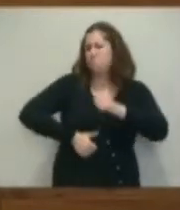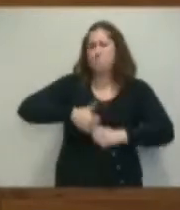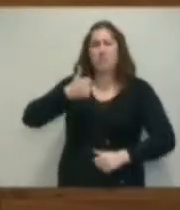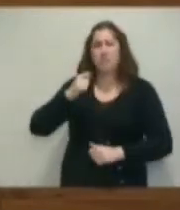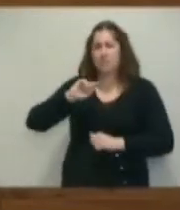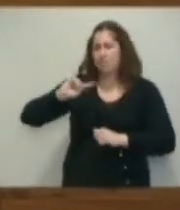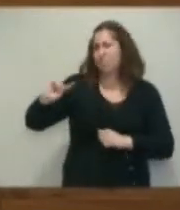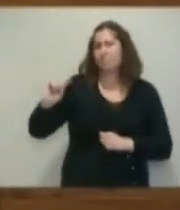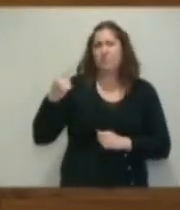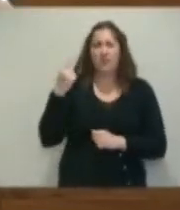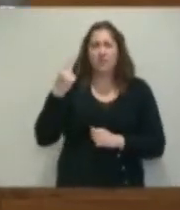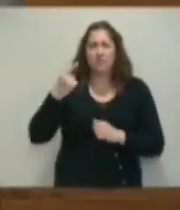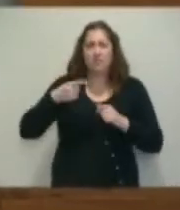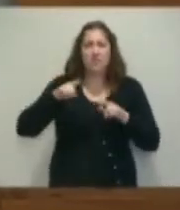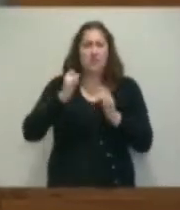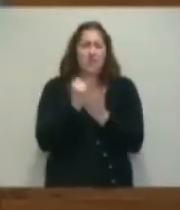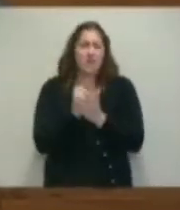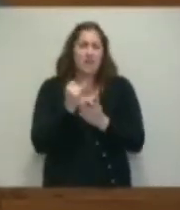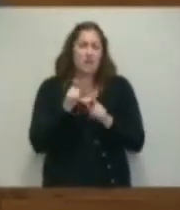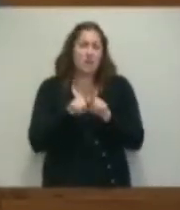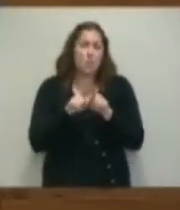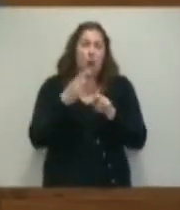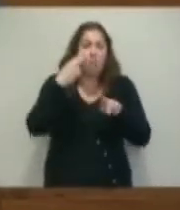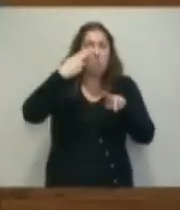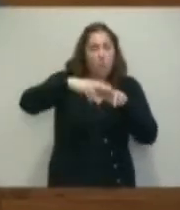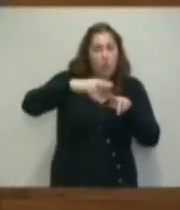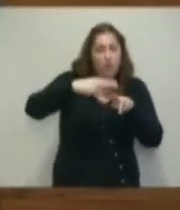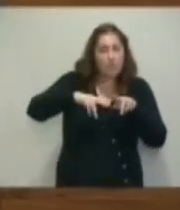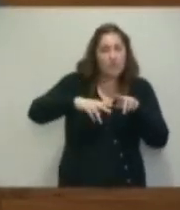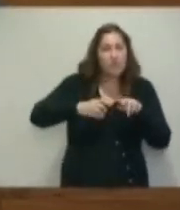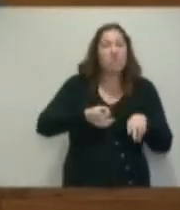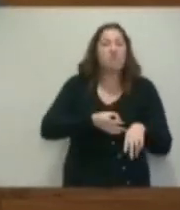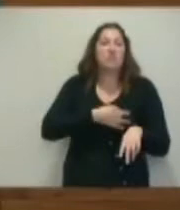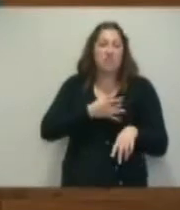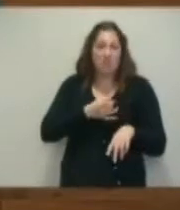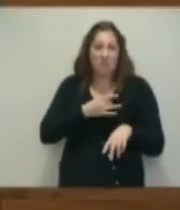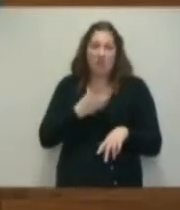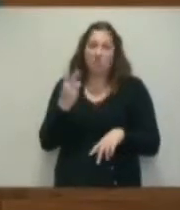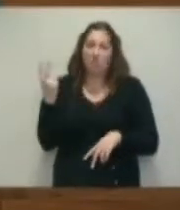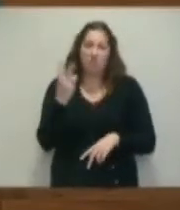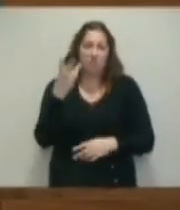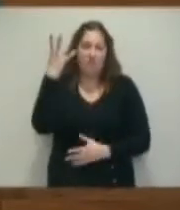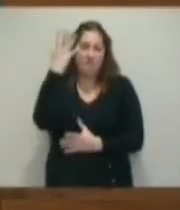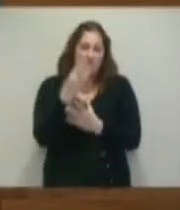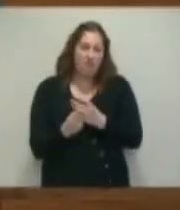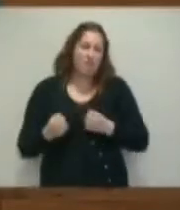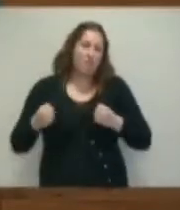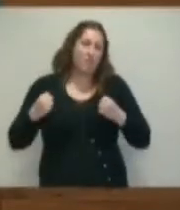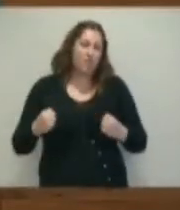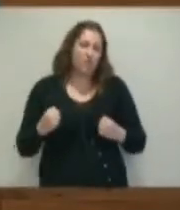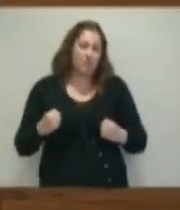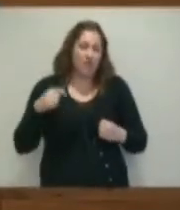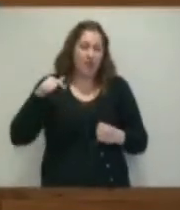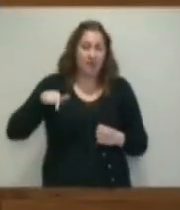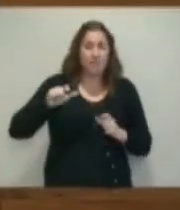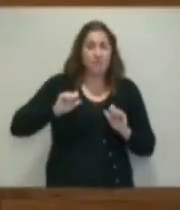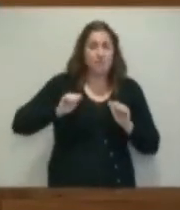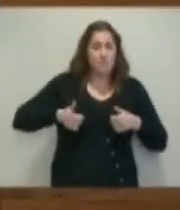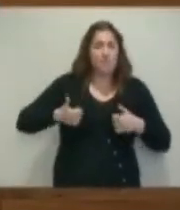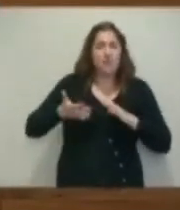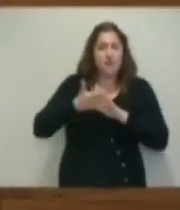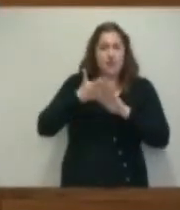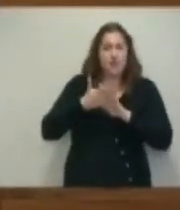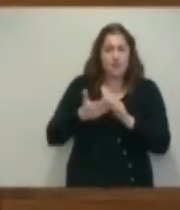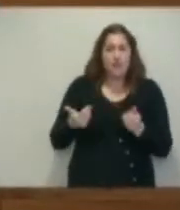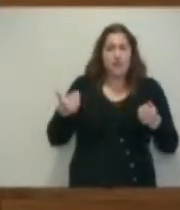el gran fracaso de la clase política y sindical asturiana. Y aquí, cuando empecemos a hablar de responsabilidades, la responsabilidad